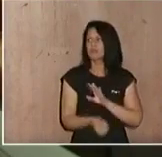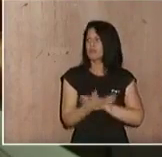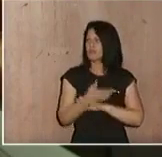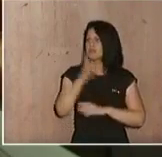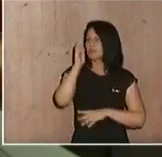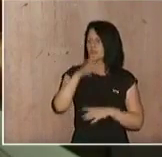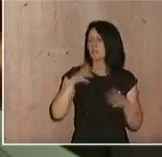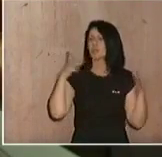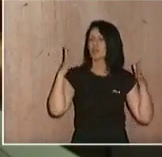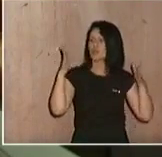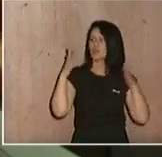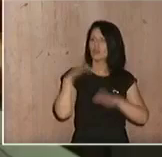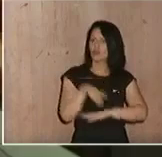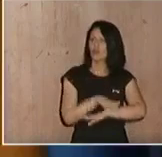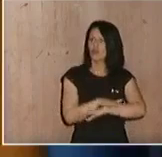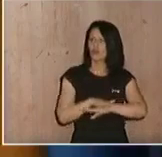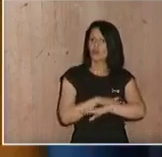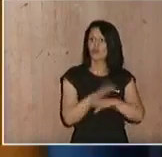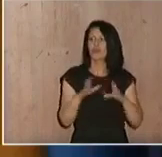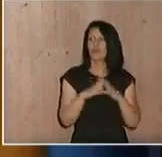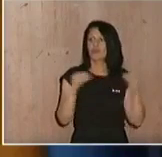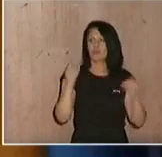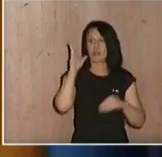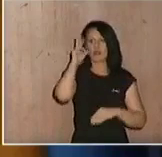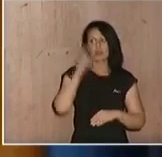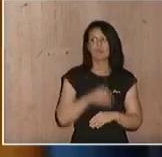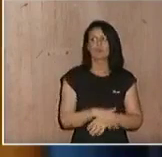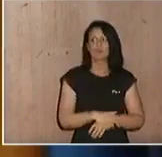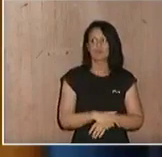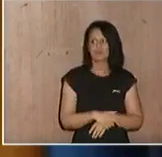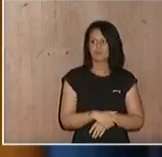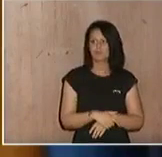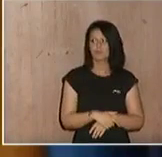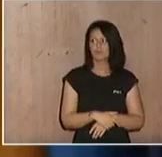el Consejo de Gobierno de la Universidad de Alicante.